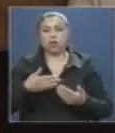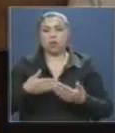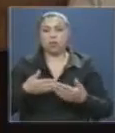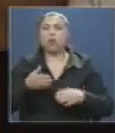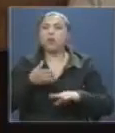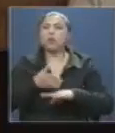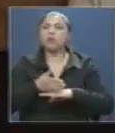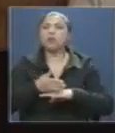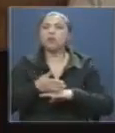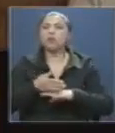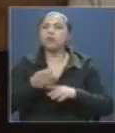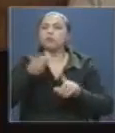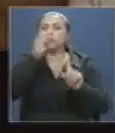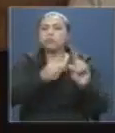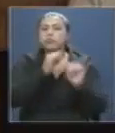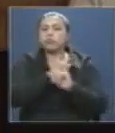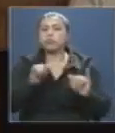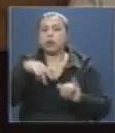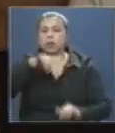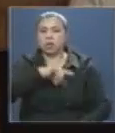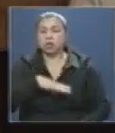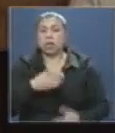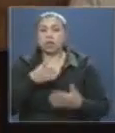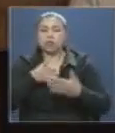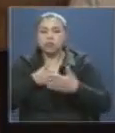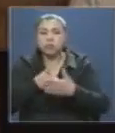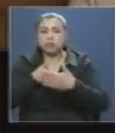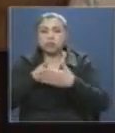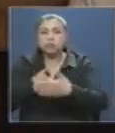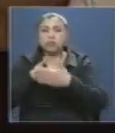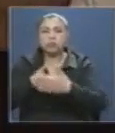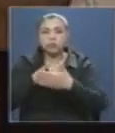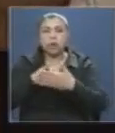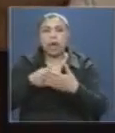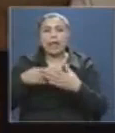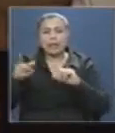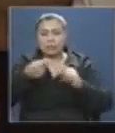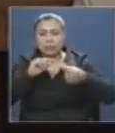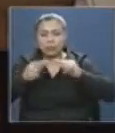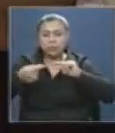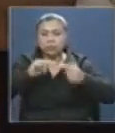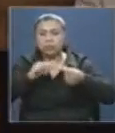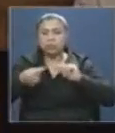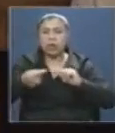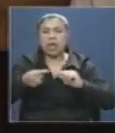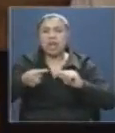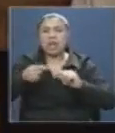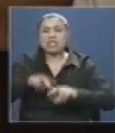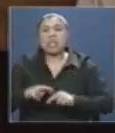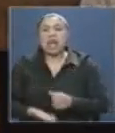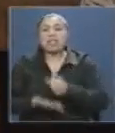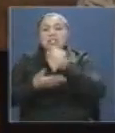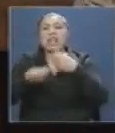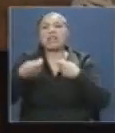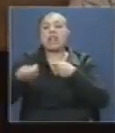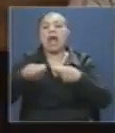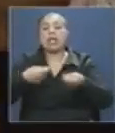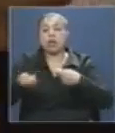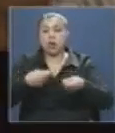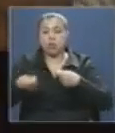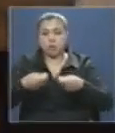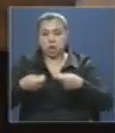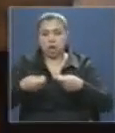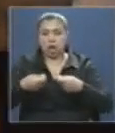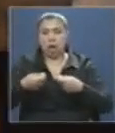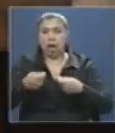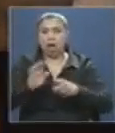Chile. Agencia que estaba trancada, ese proyecto estaba trancado en la discusión entre Hacienda y Economía y finalmente no se